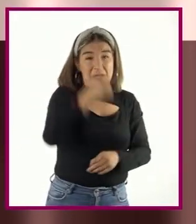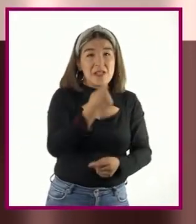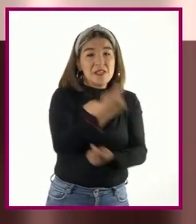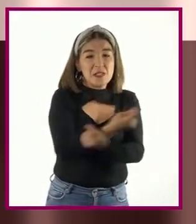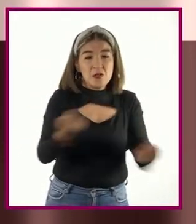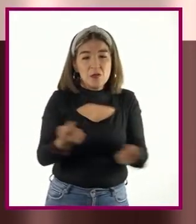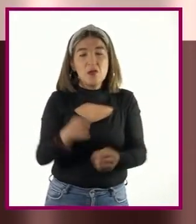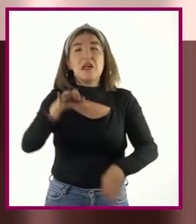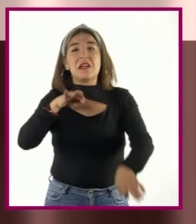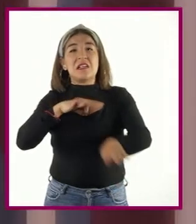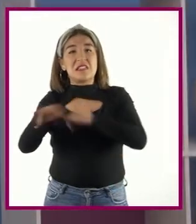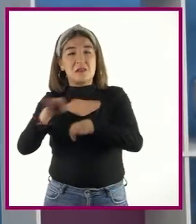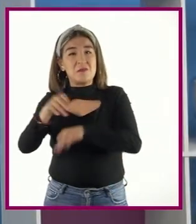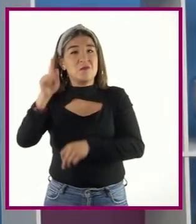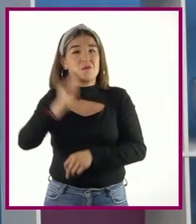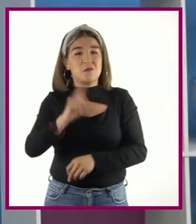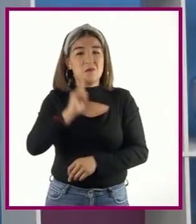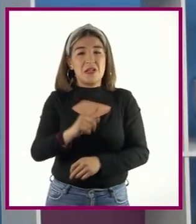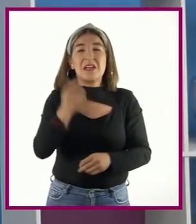que infancia trabajadora?